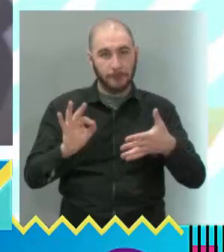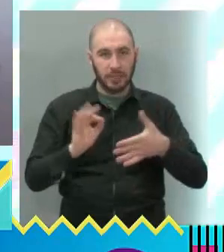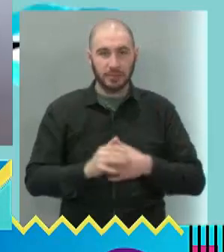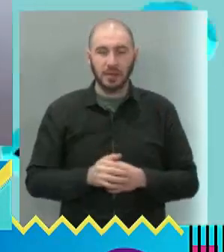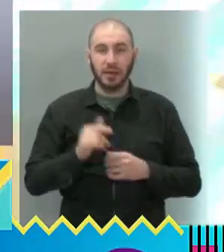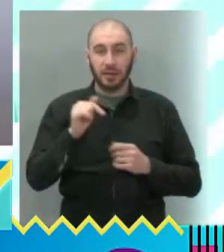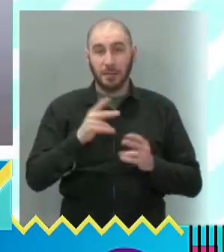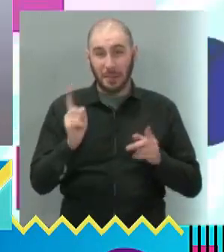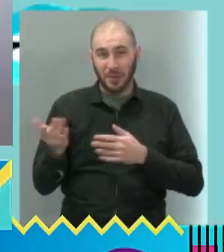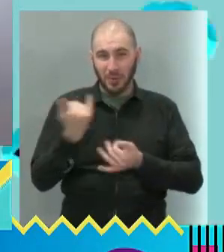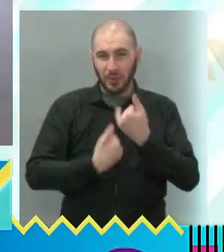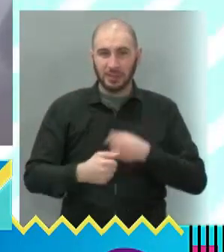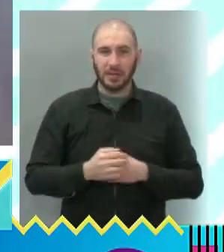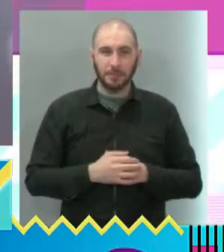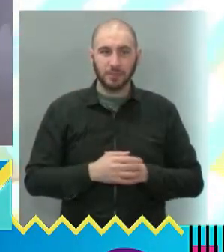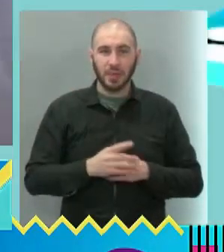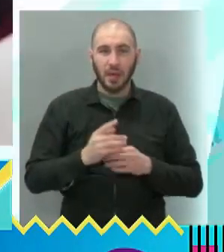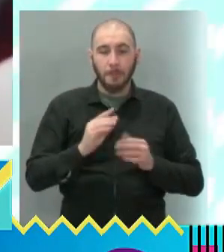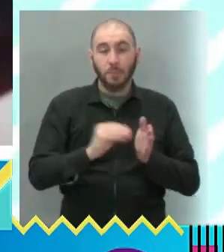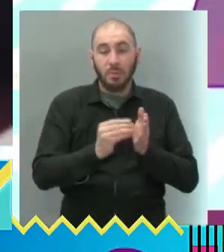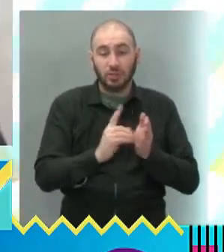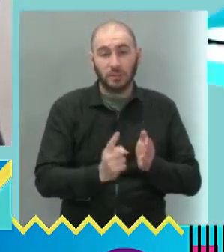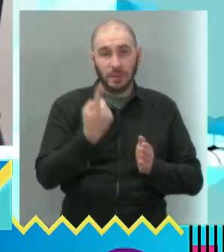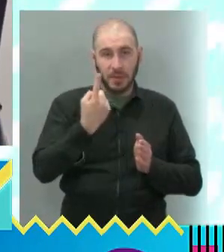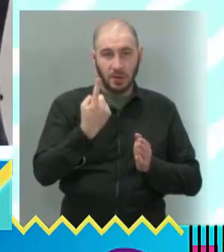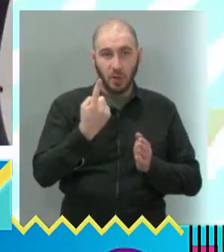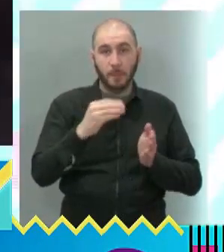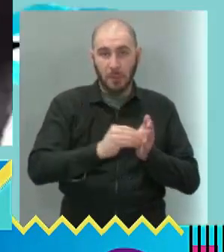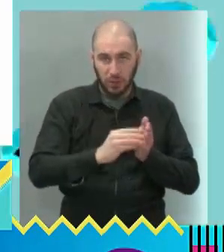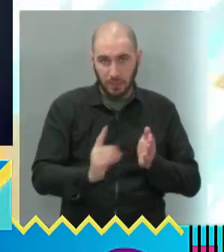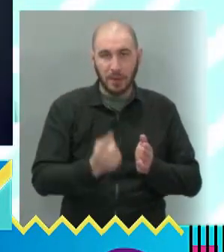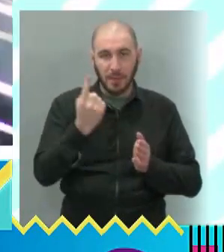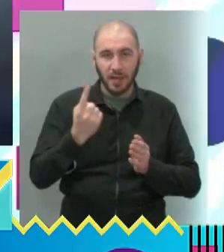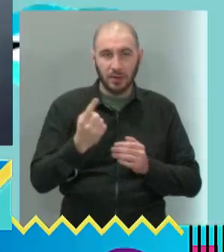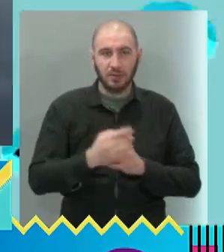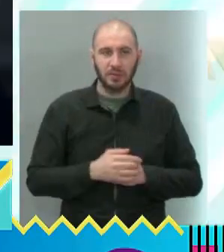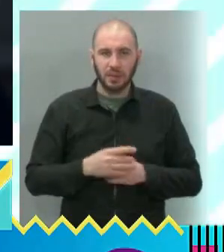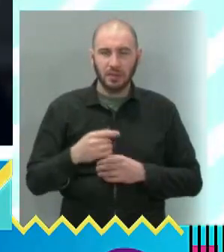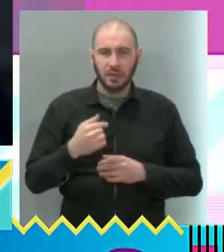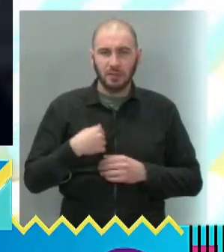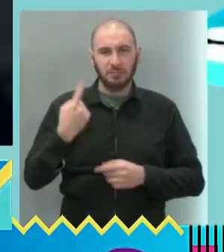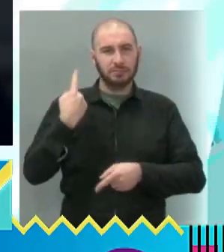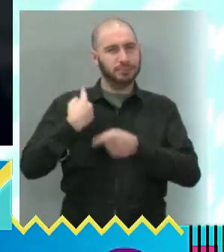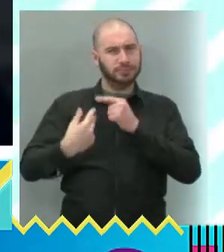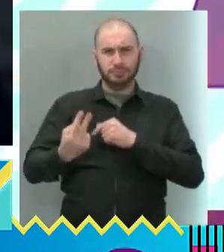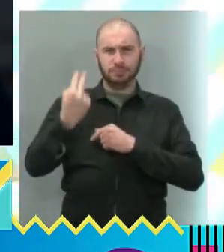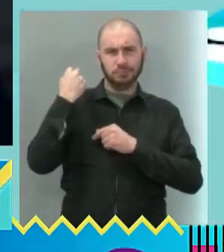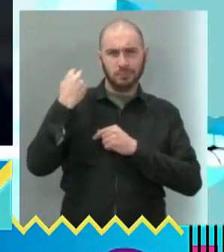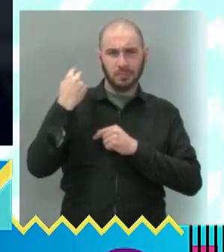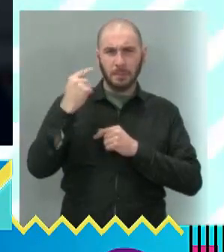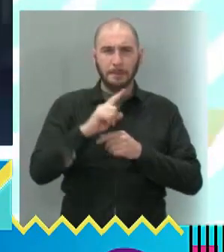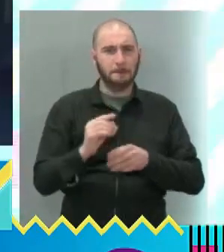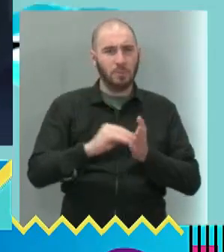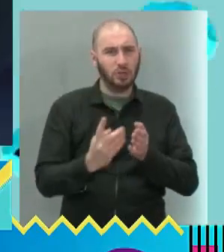ver con esto que dice ella, que es un primer momento que visto retrospectivamente uno dice es un